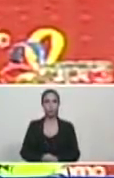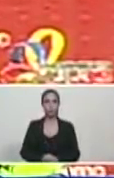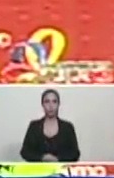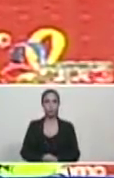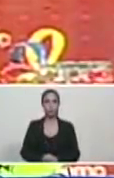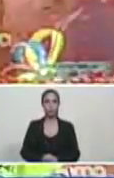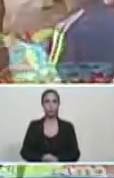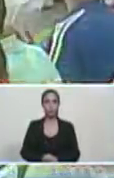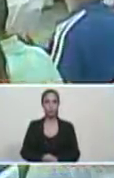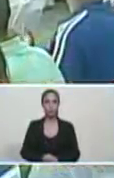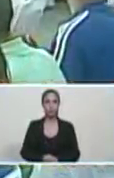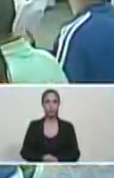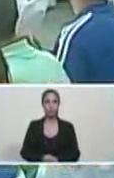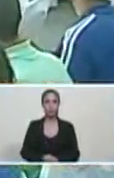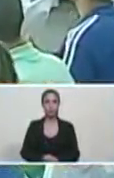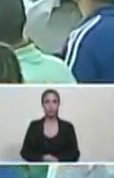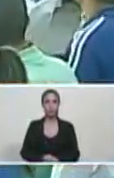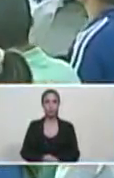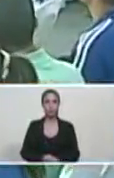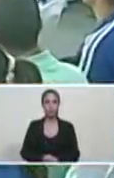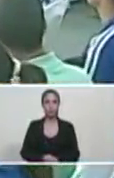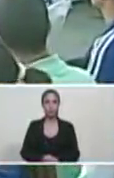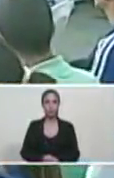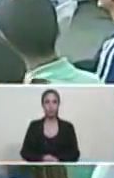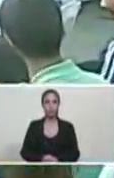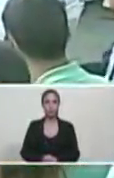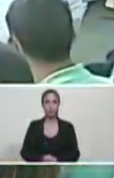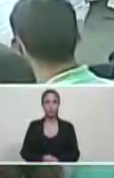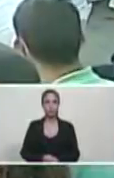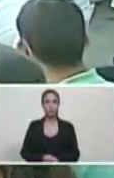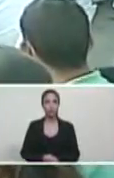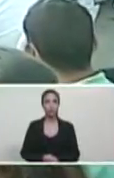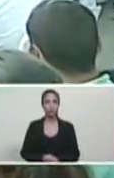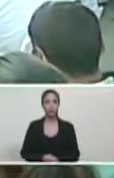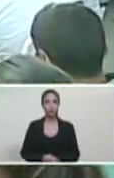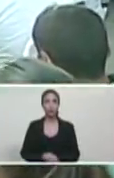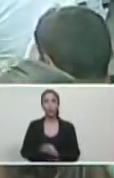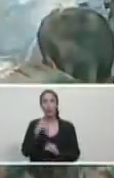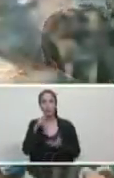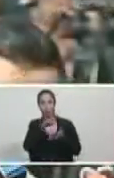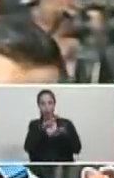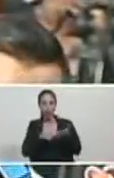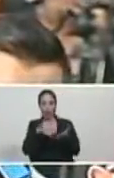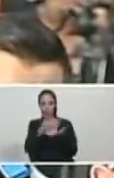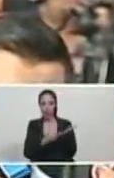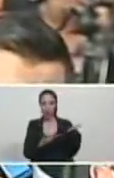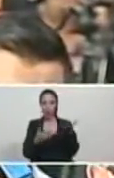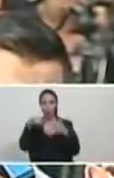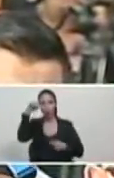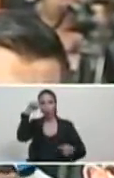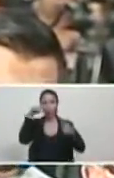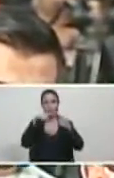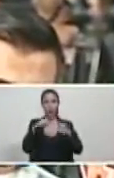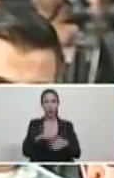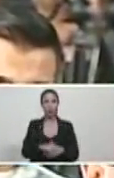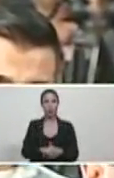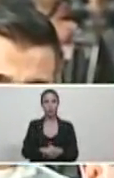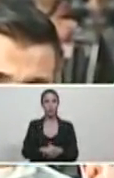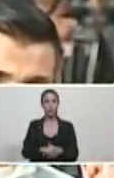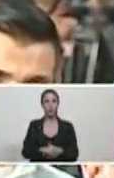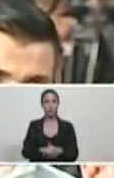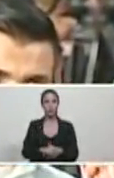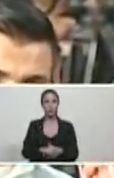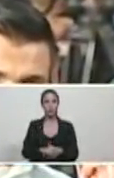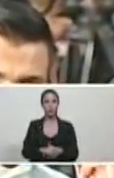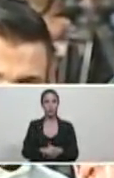Presidente, si usted me permite leerlo, el propósito... Claro, Carles. Escarle es presidenta... De nuestro